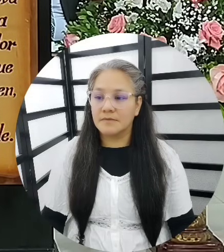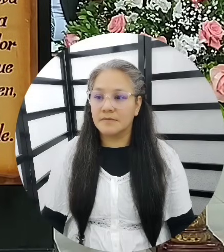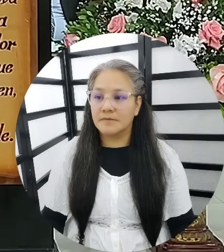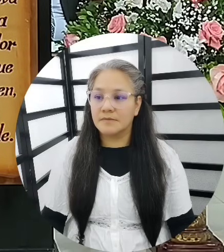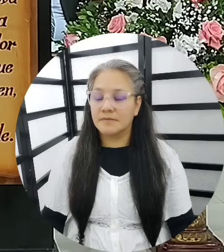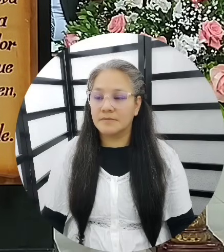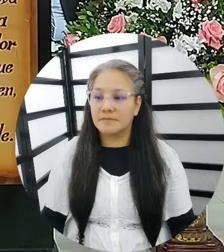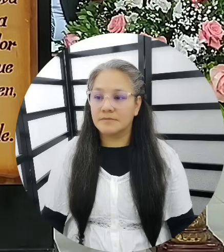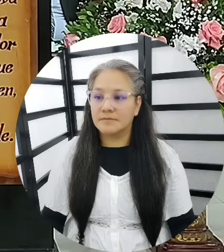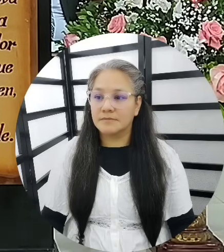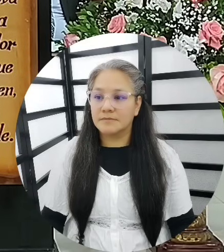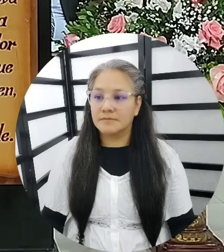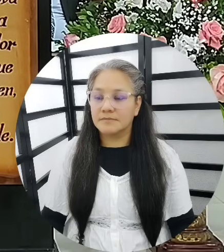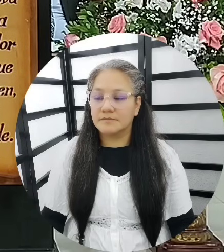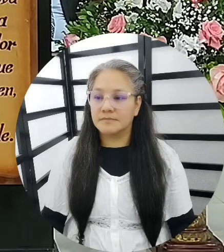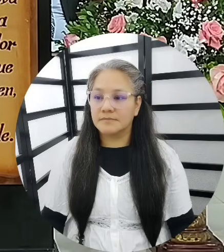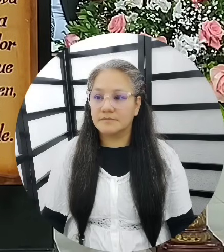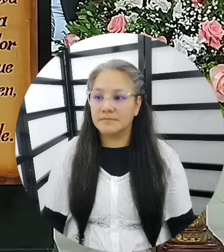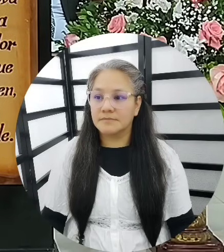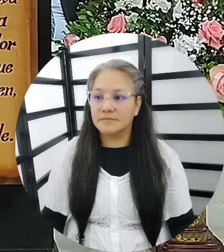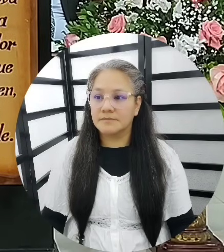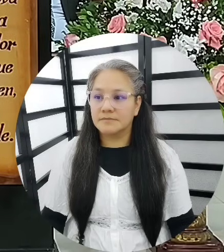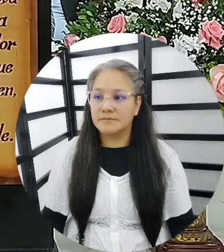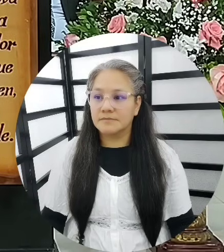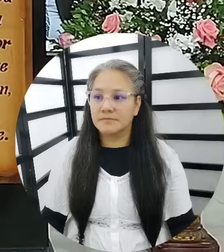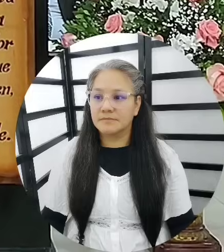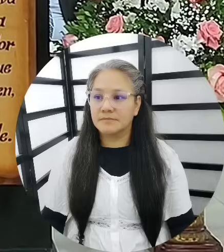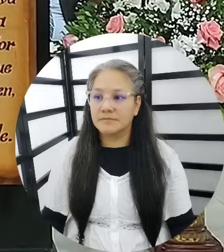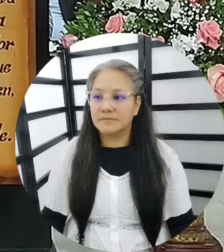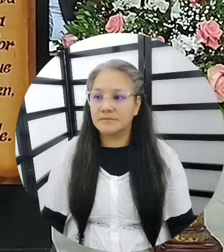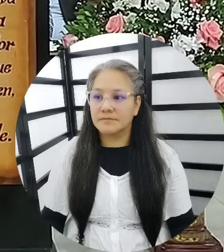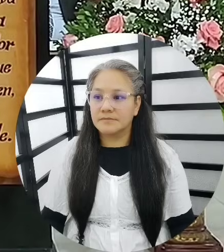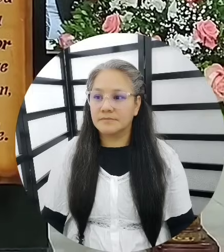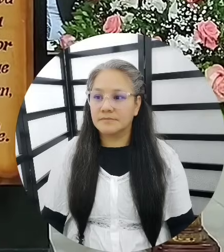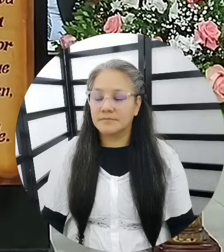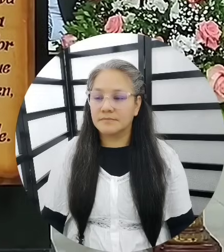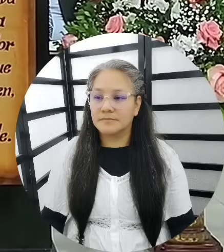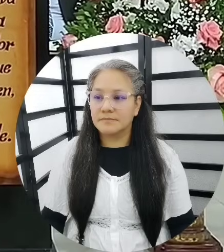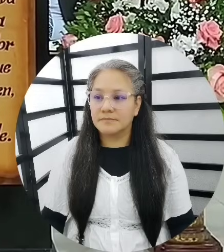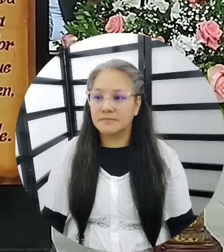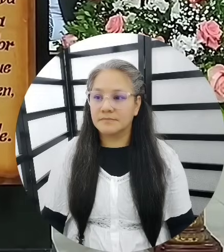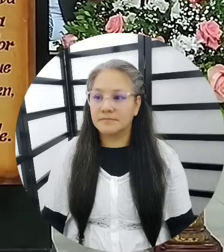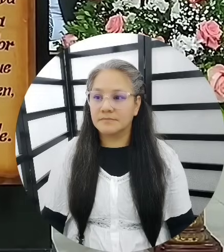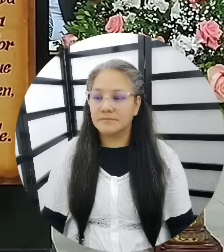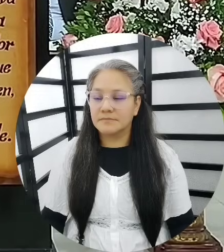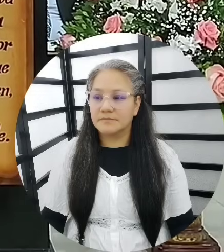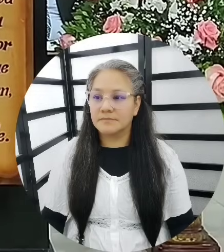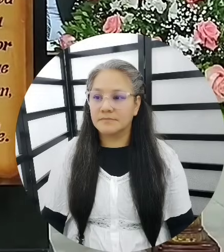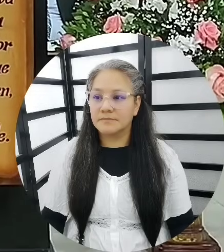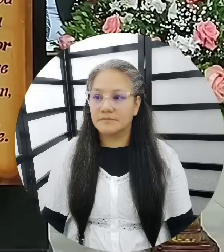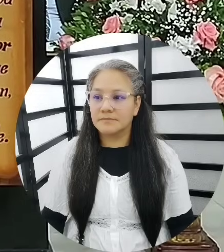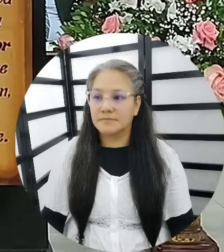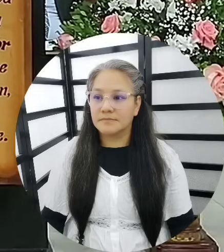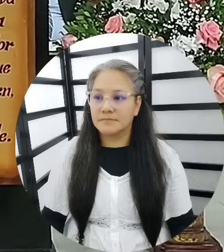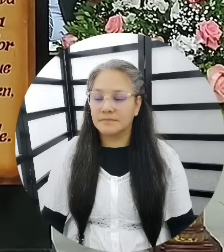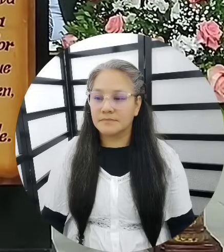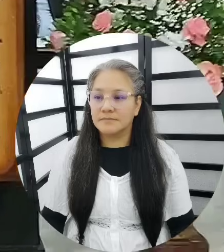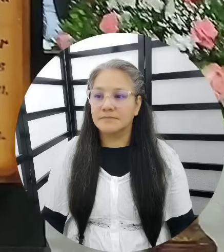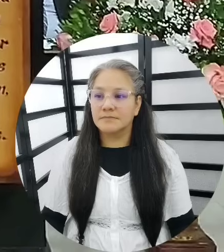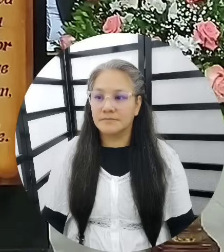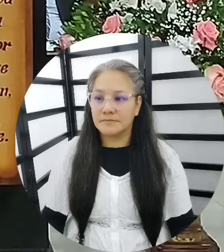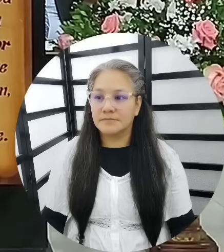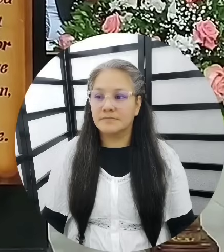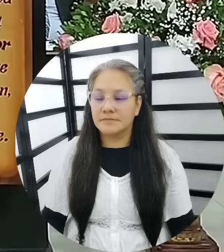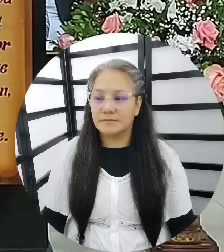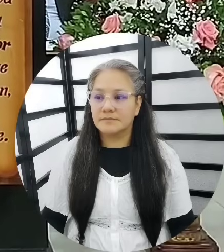nuestra comunión verdaderamente es con el Padre y con su Hijo Jesucristo, porque ya